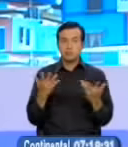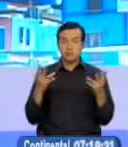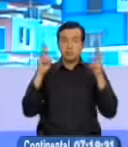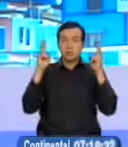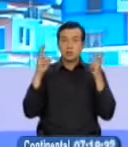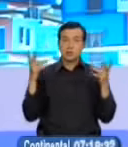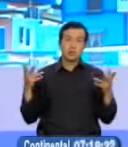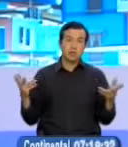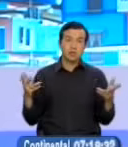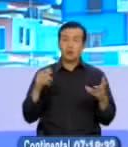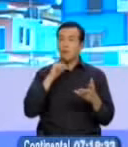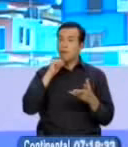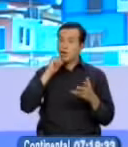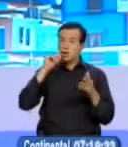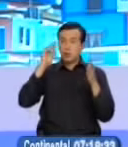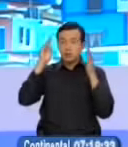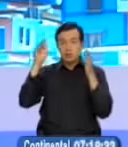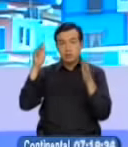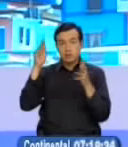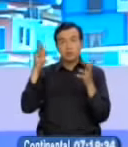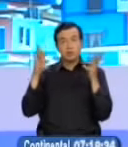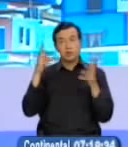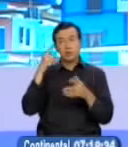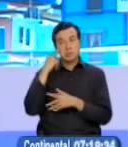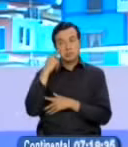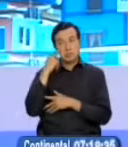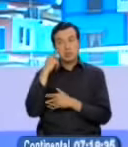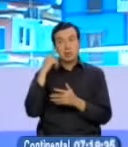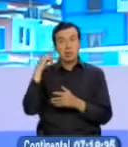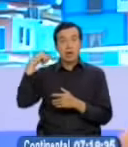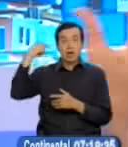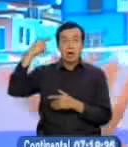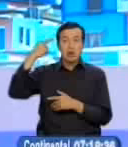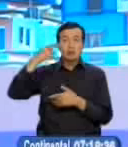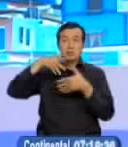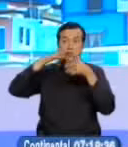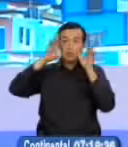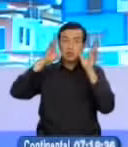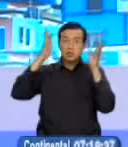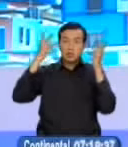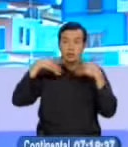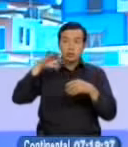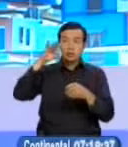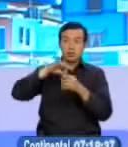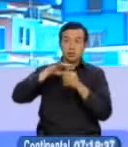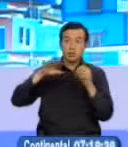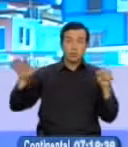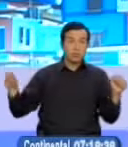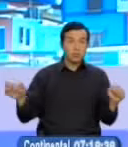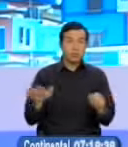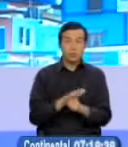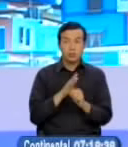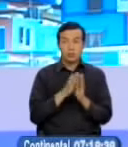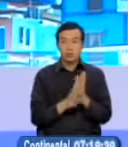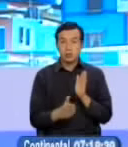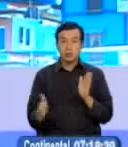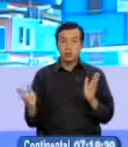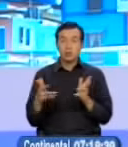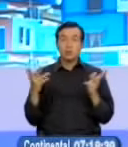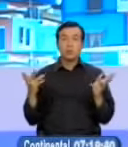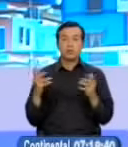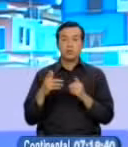que no estamos mirando y que probablemente no logremos dimensionar sino hasta fin de año o cuando ya las elecciones estén sucediendo. La forma